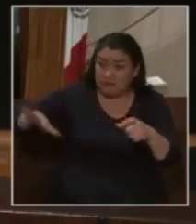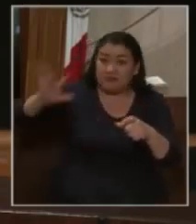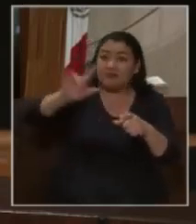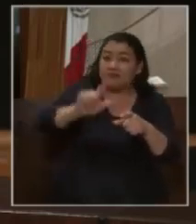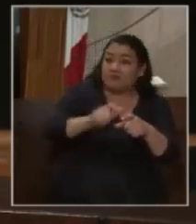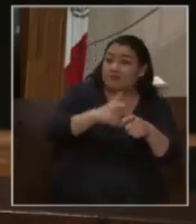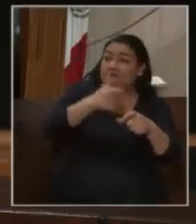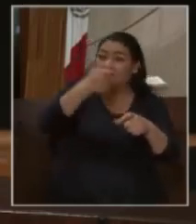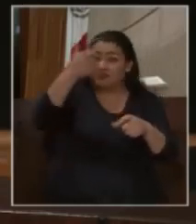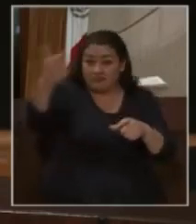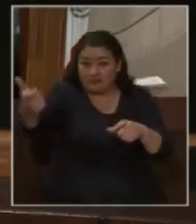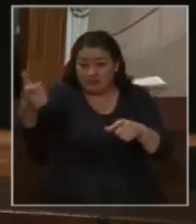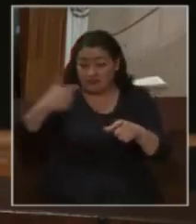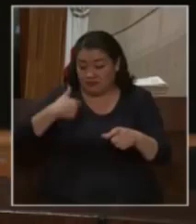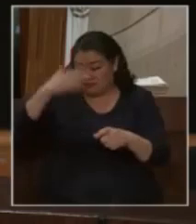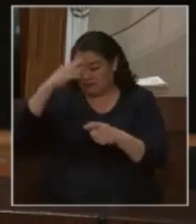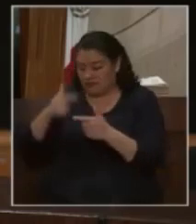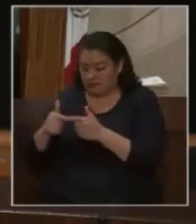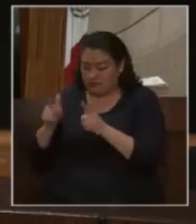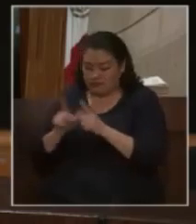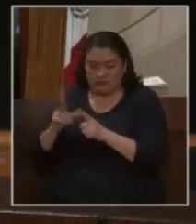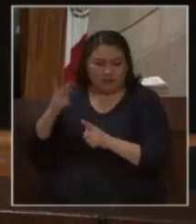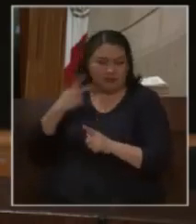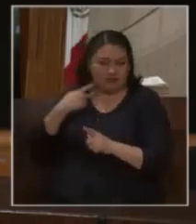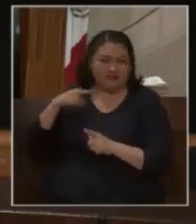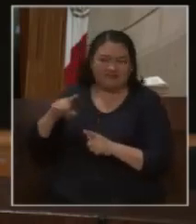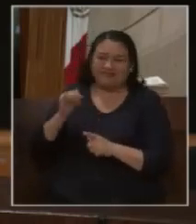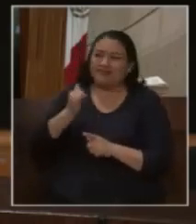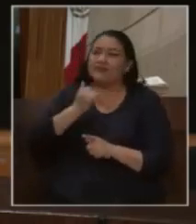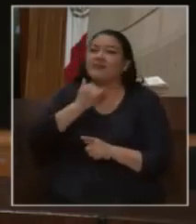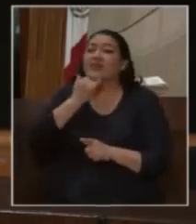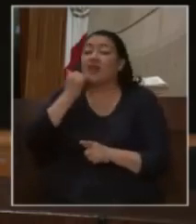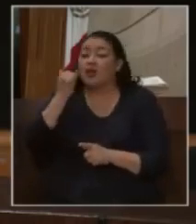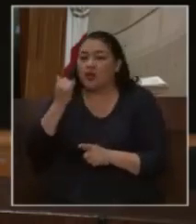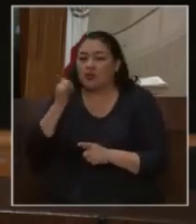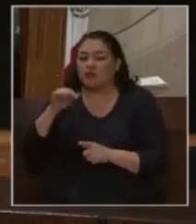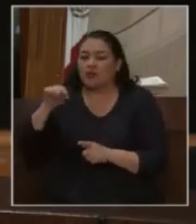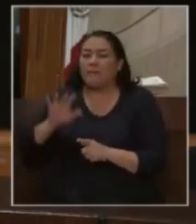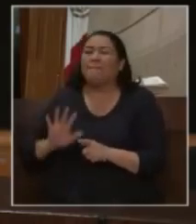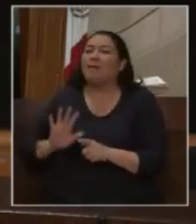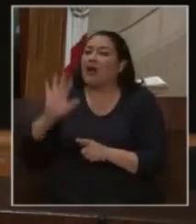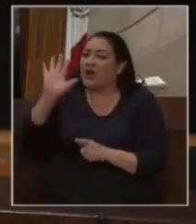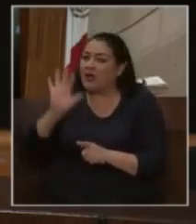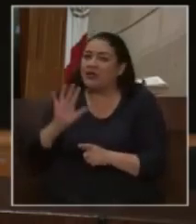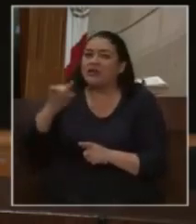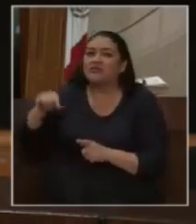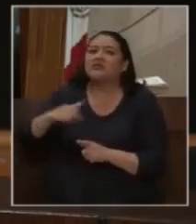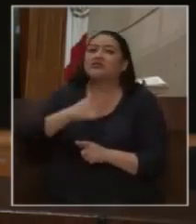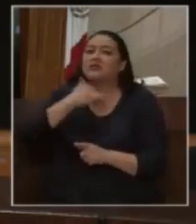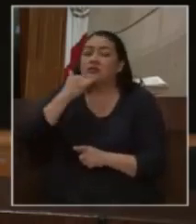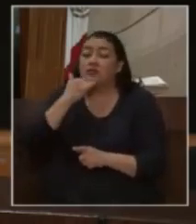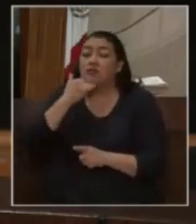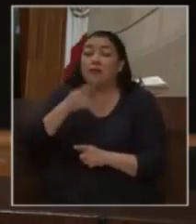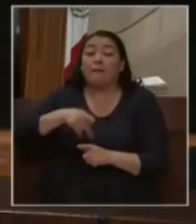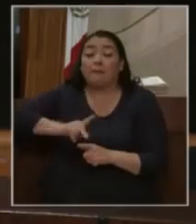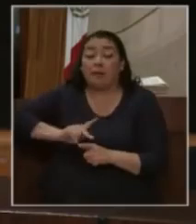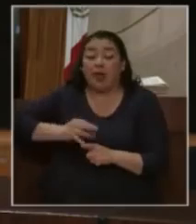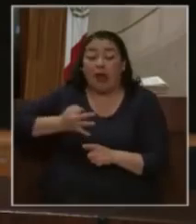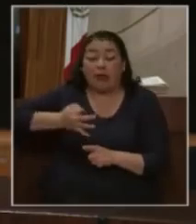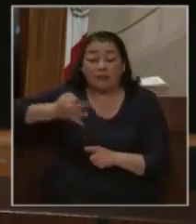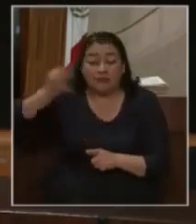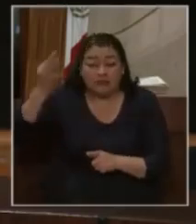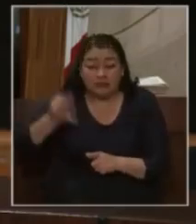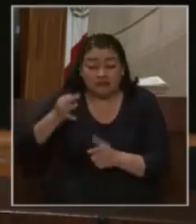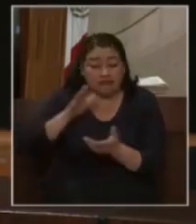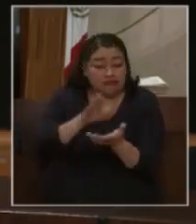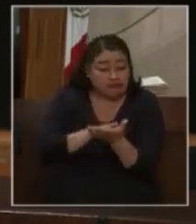indebido a favor del partido político, pero es únicamente una presunción que no queda acreditada en